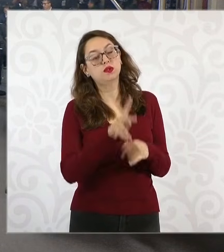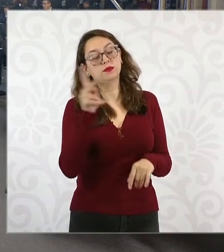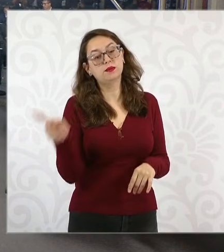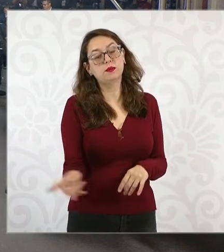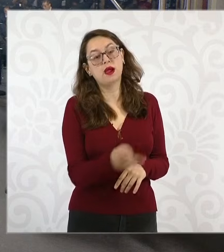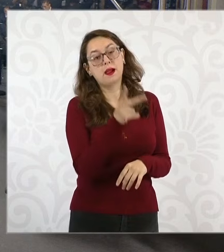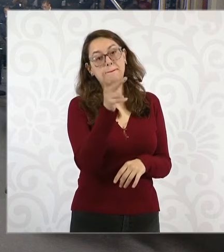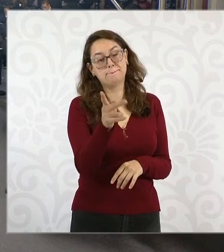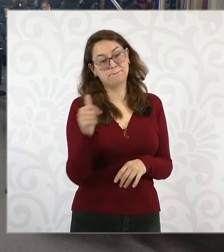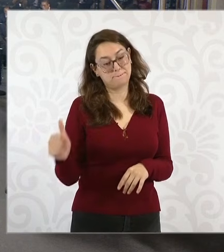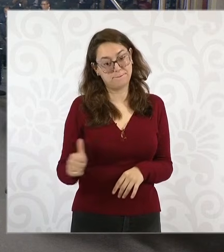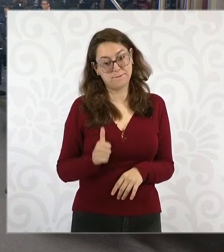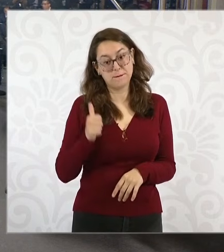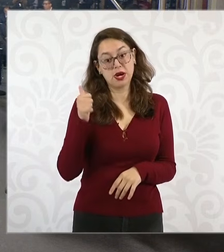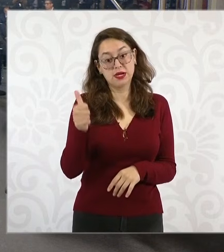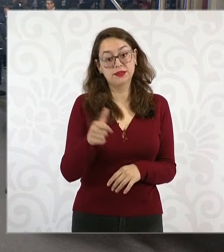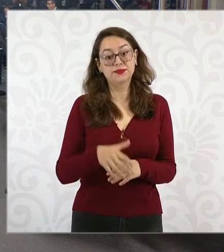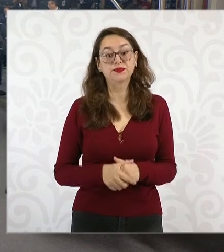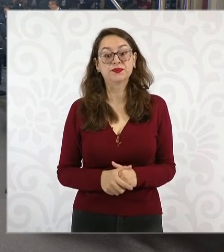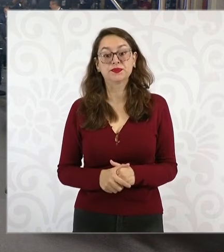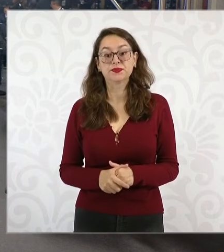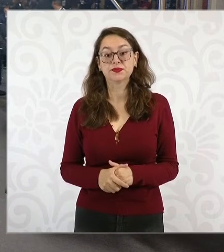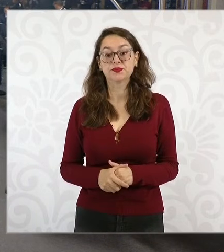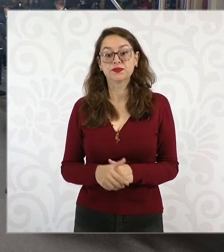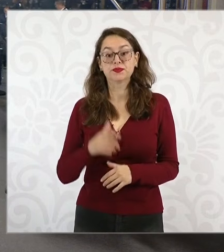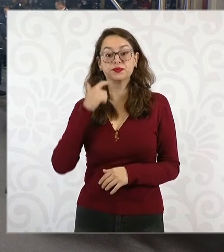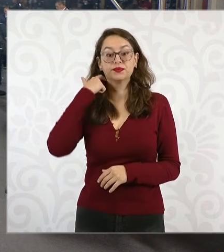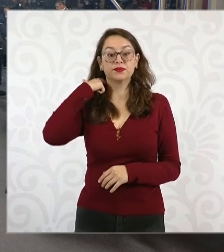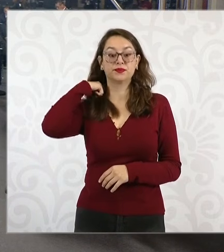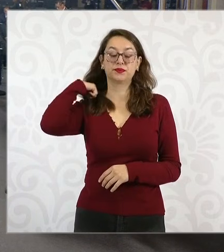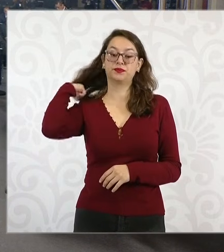micrófono, hace años